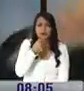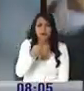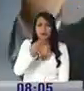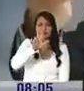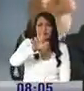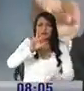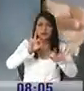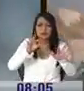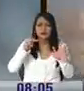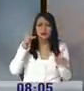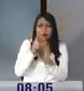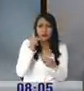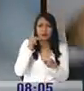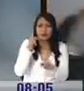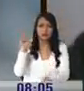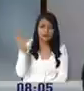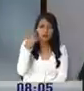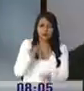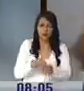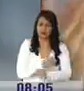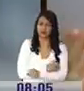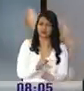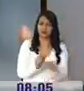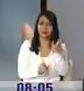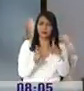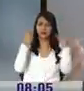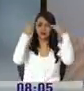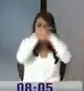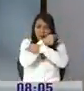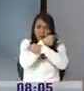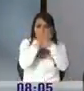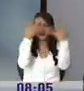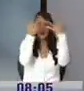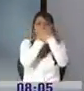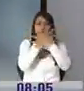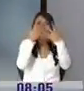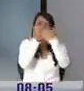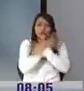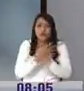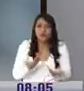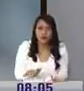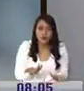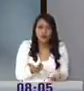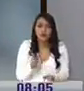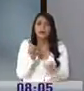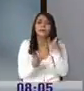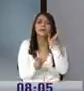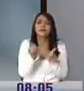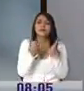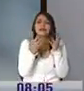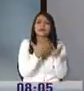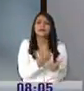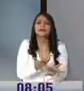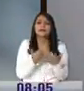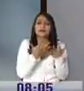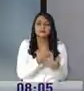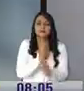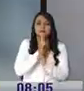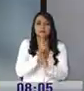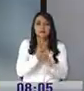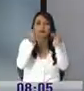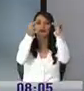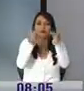decía de una segunda vuelta eso genera especulación en la gente hay que decirle a la gente que se espere siempre a los resultados